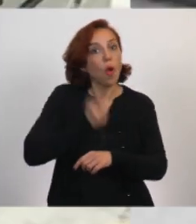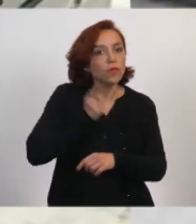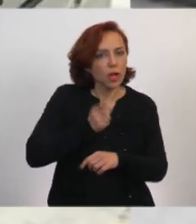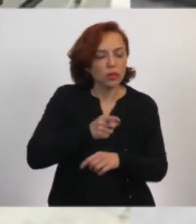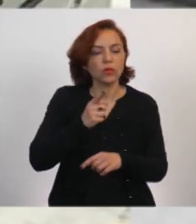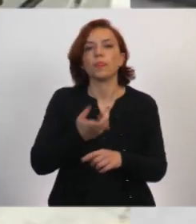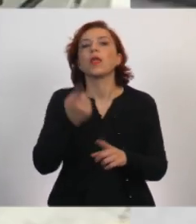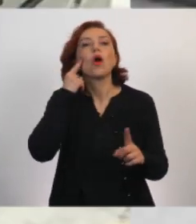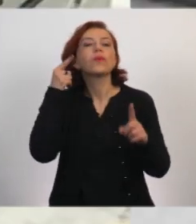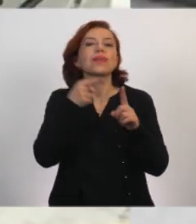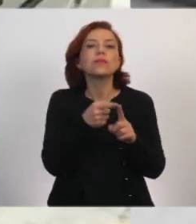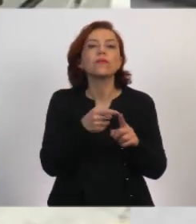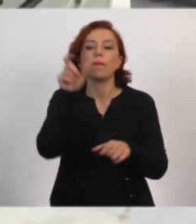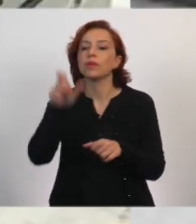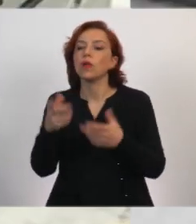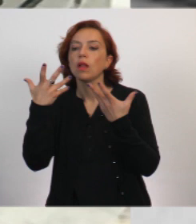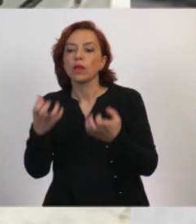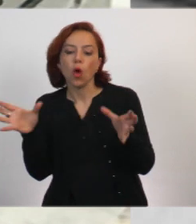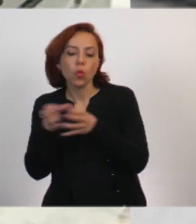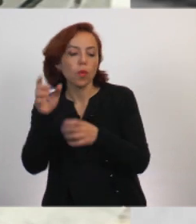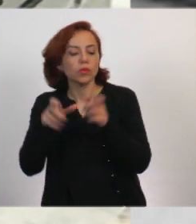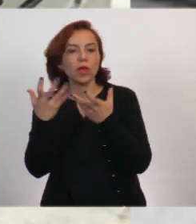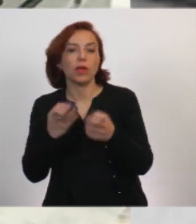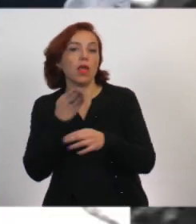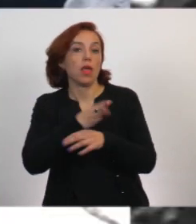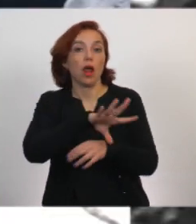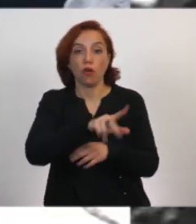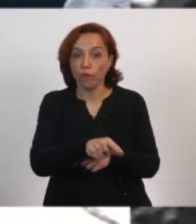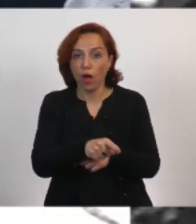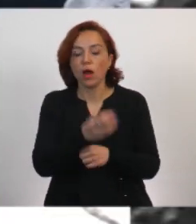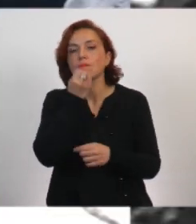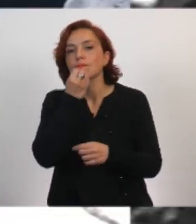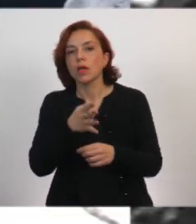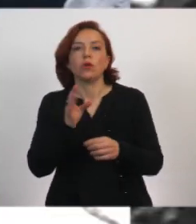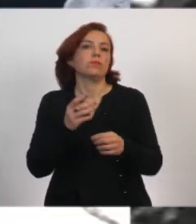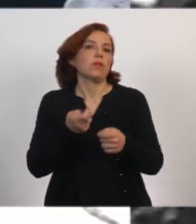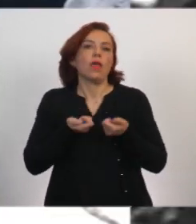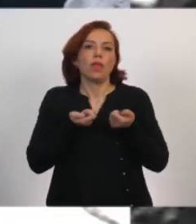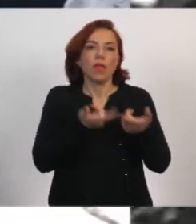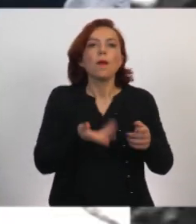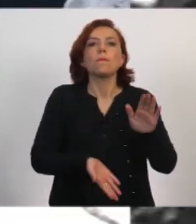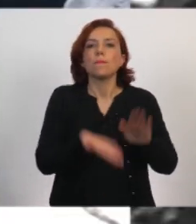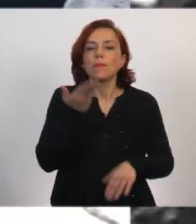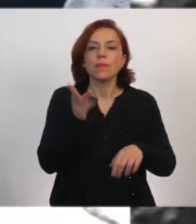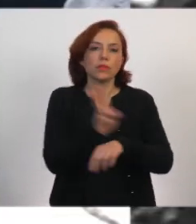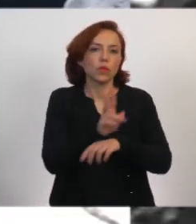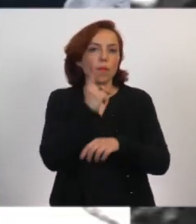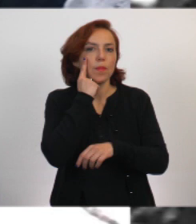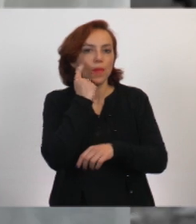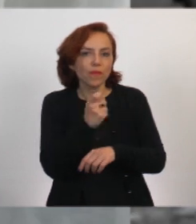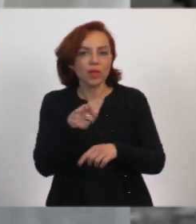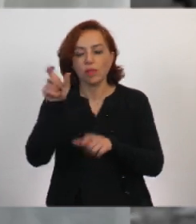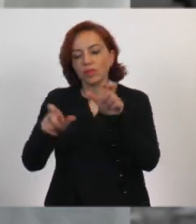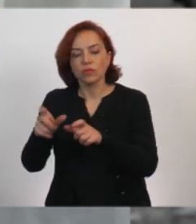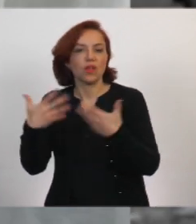de forma obligatoria en este caso. La idea es desmotivar al delincuente o al criminal a cometer el delito. ¿De qué forma? Agregando una